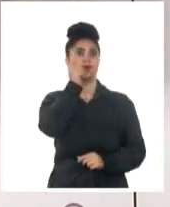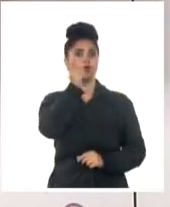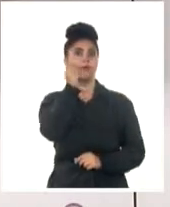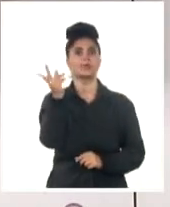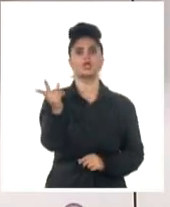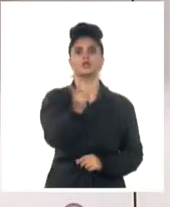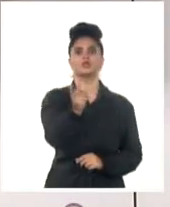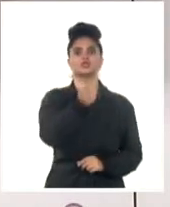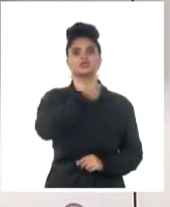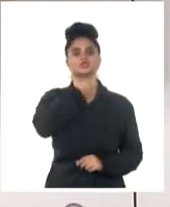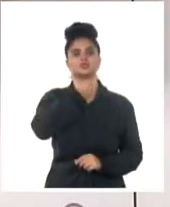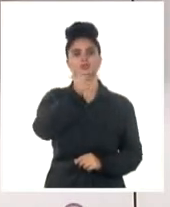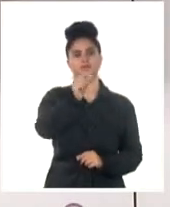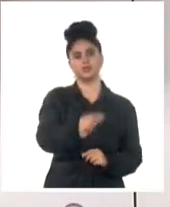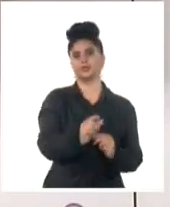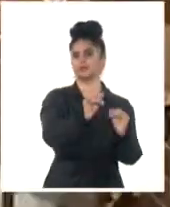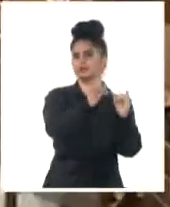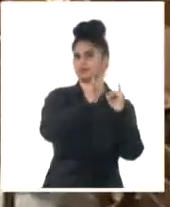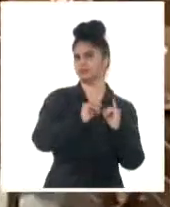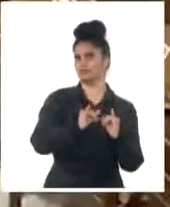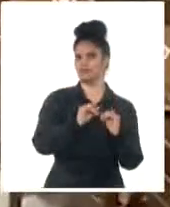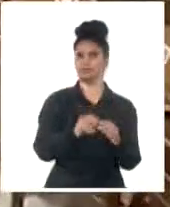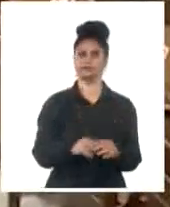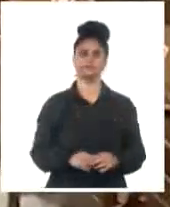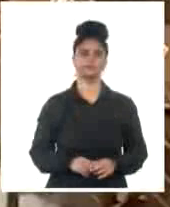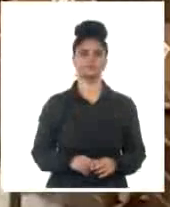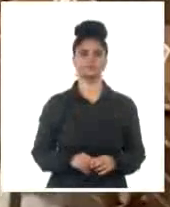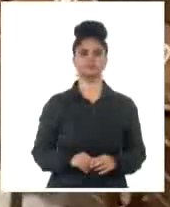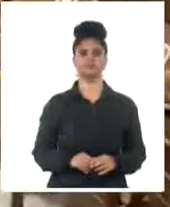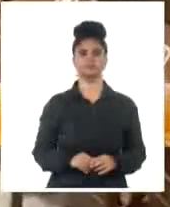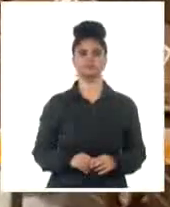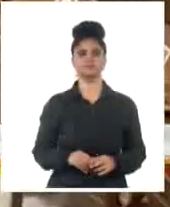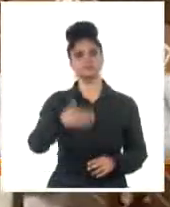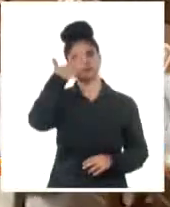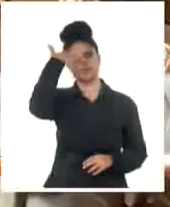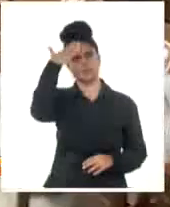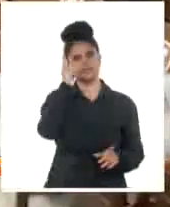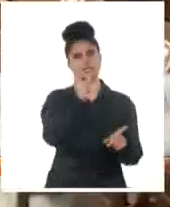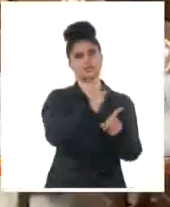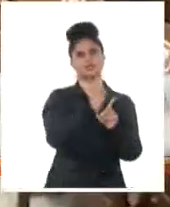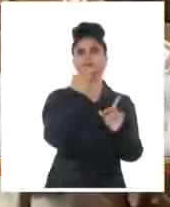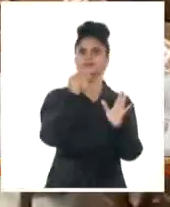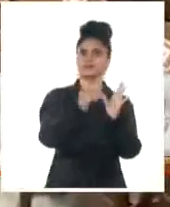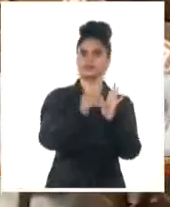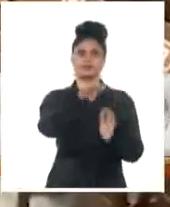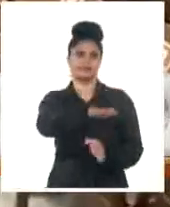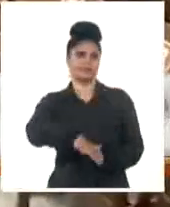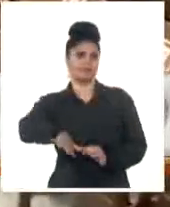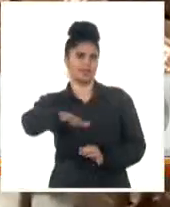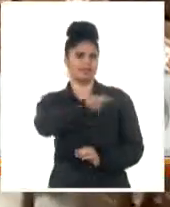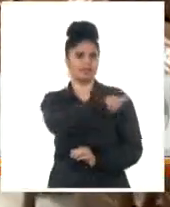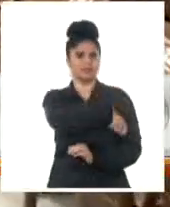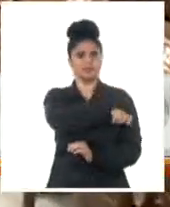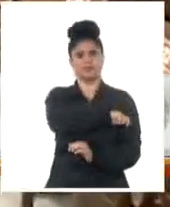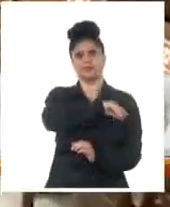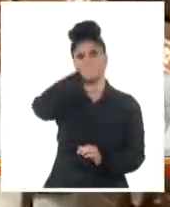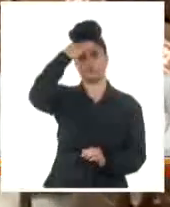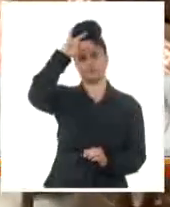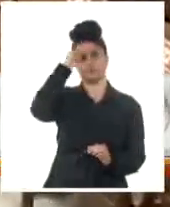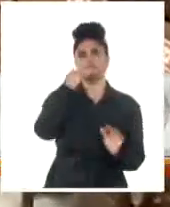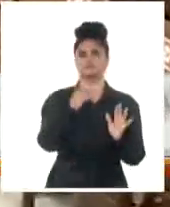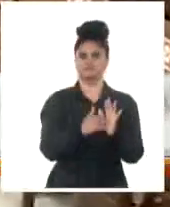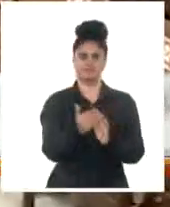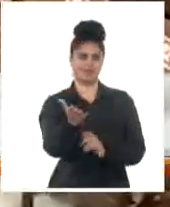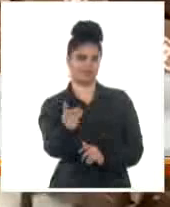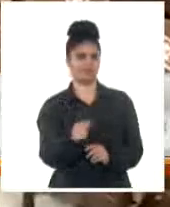para que nos comente sobre este suceso. Gracias, Miguel Ángel, buenas tardes para ti, saludo a todos los amigos televidentes.